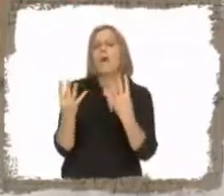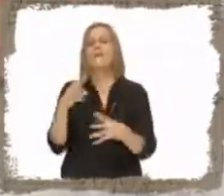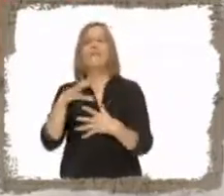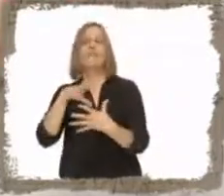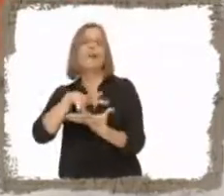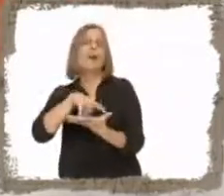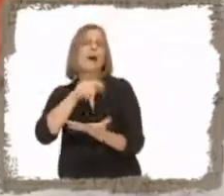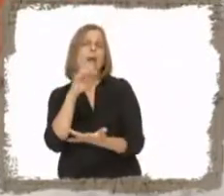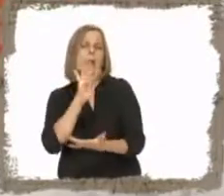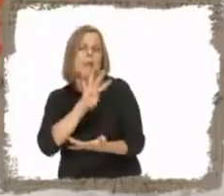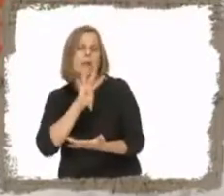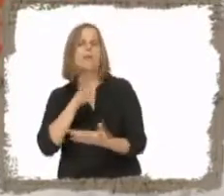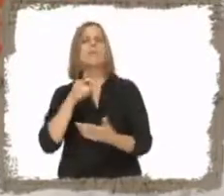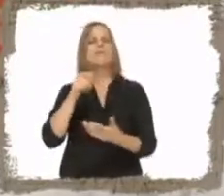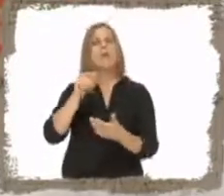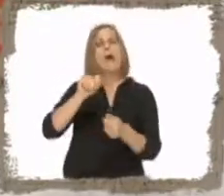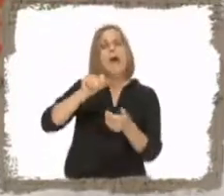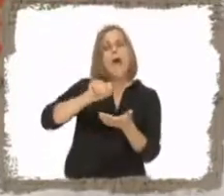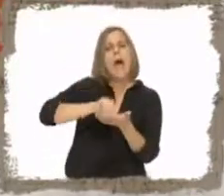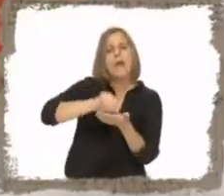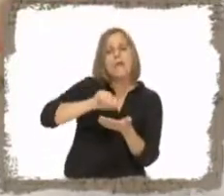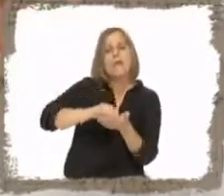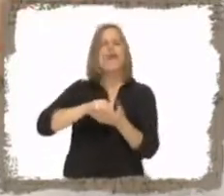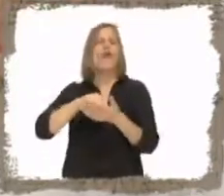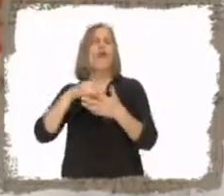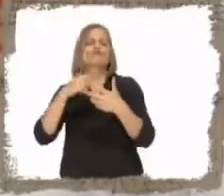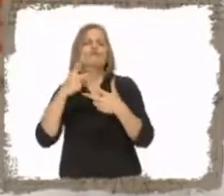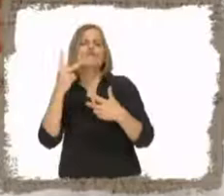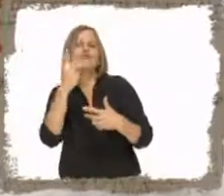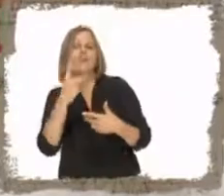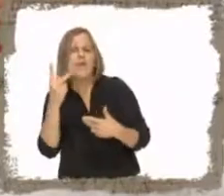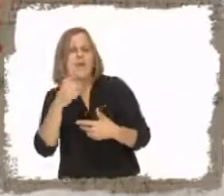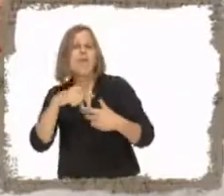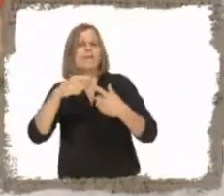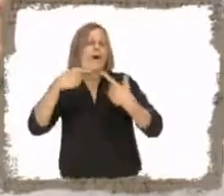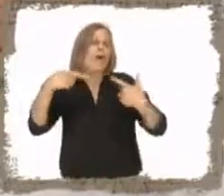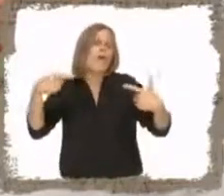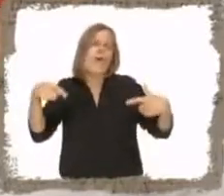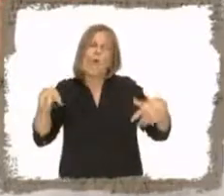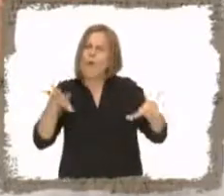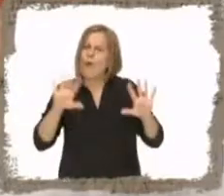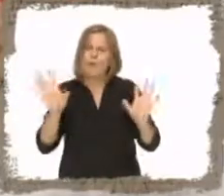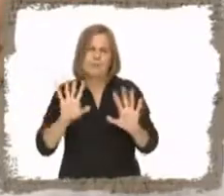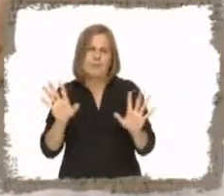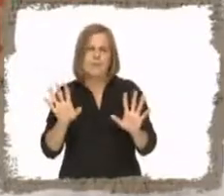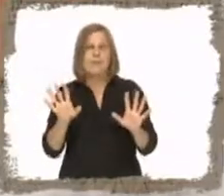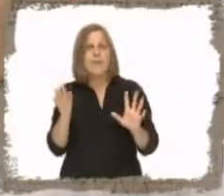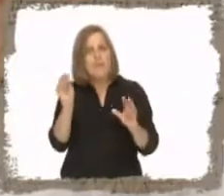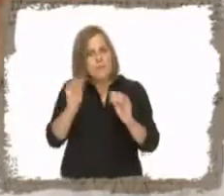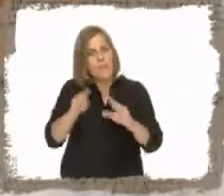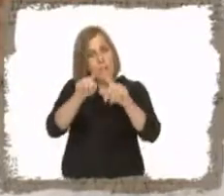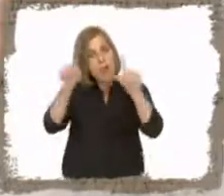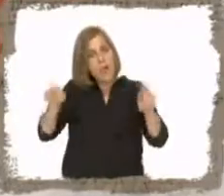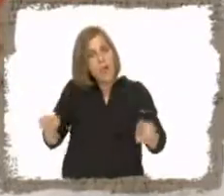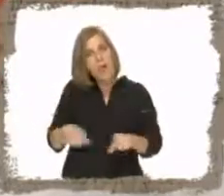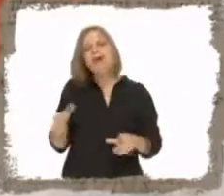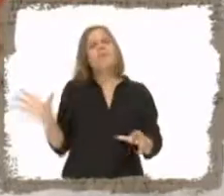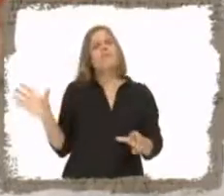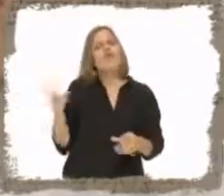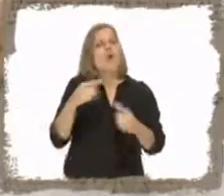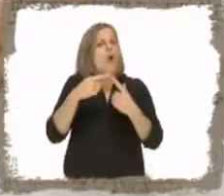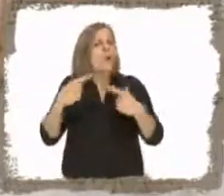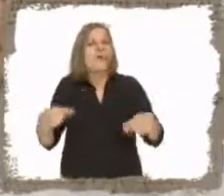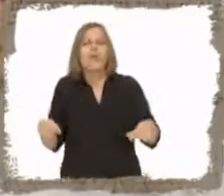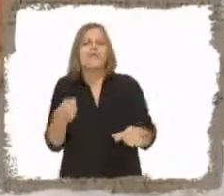pasto, arena, arroz, yerba, brillantina, plasticola de colores. En un collage se pueden